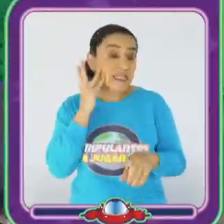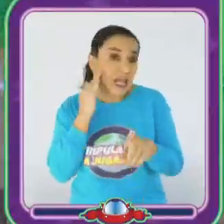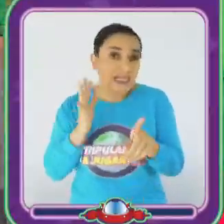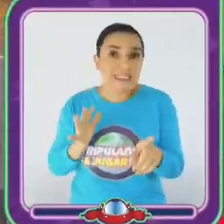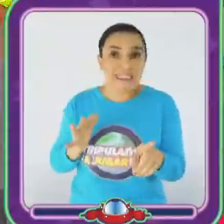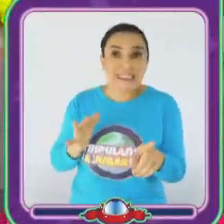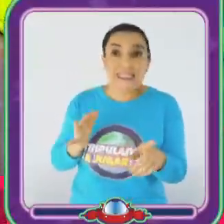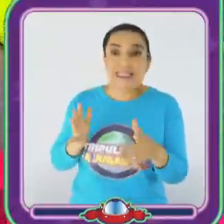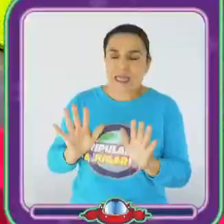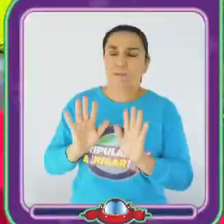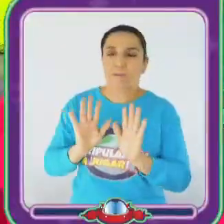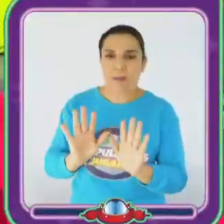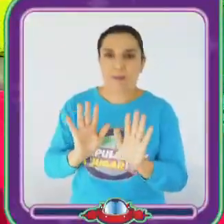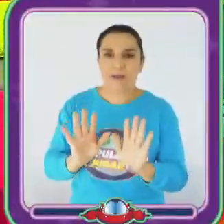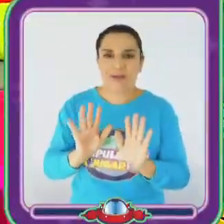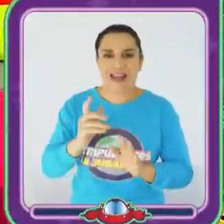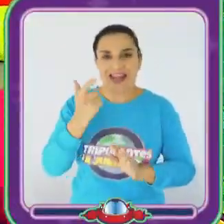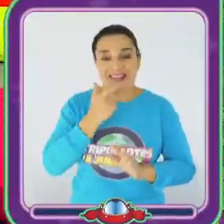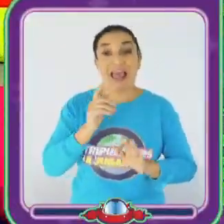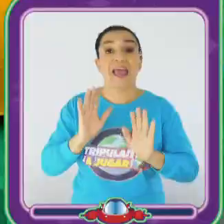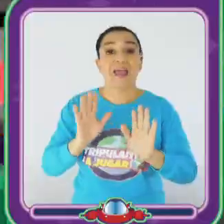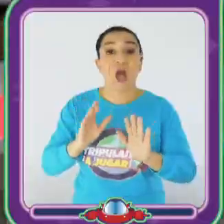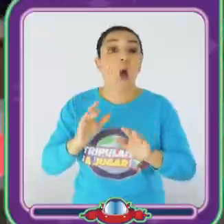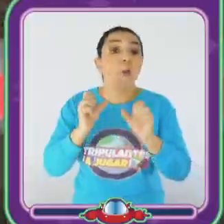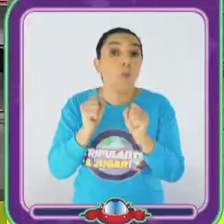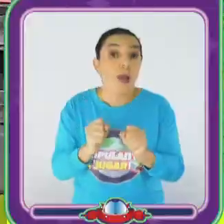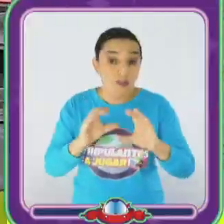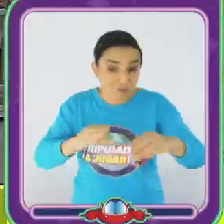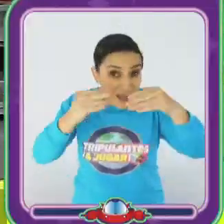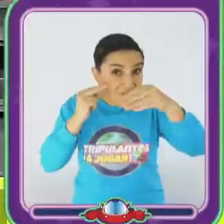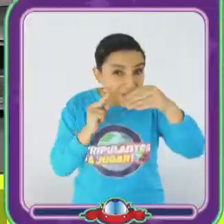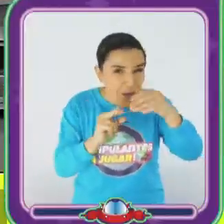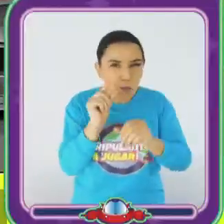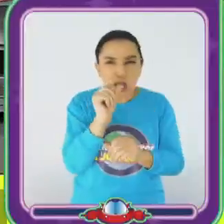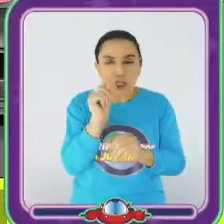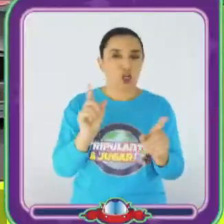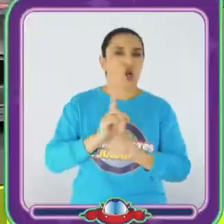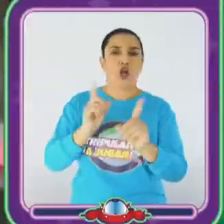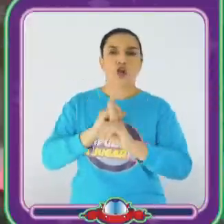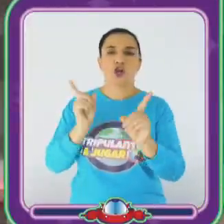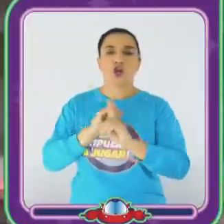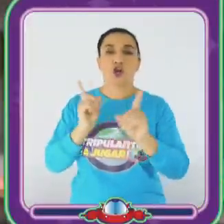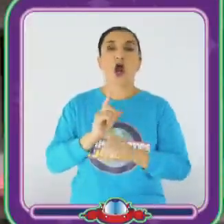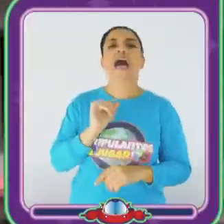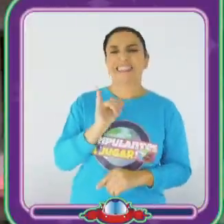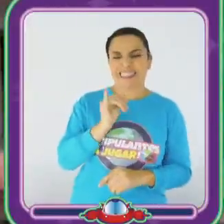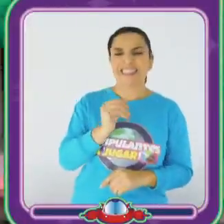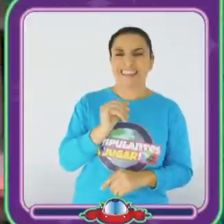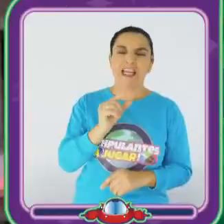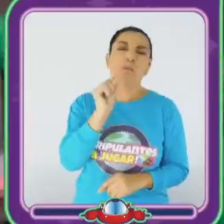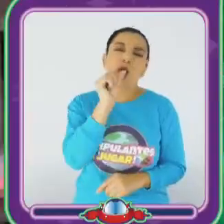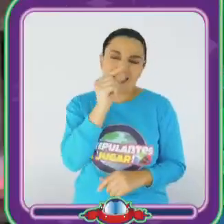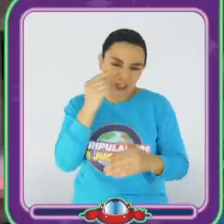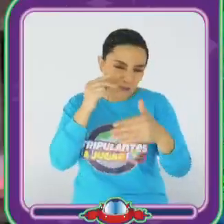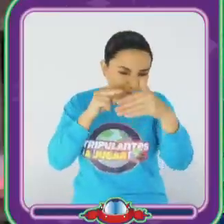¡El celeste! Espera. ¿Me dejan hacer algo? ¿Puedo ver yo primero? ¿Un poquitito? No.